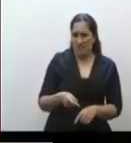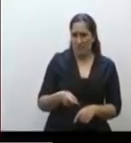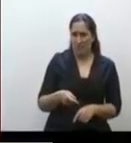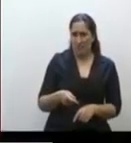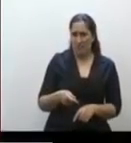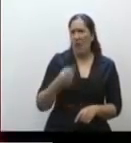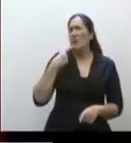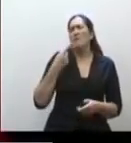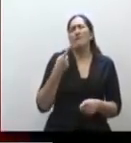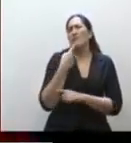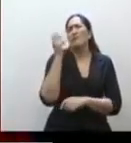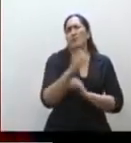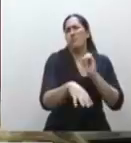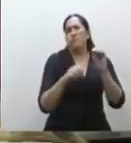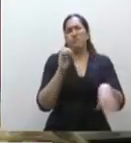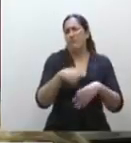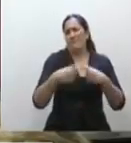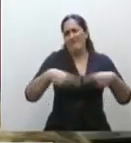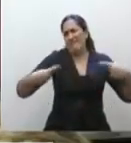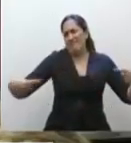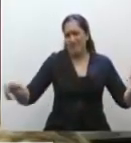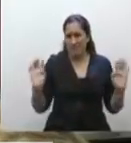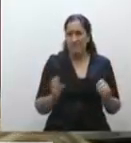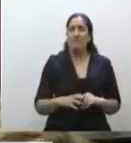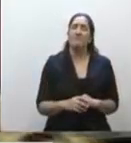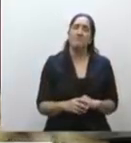y otros insultos por allí.